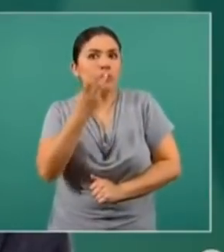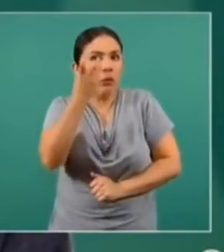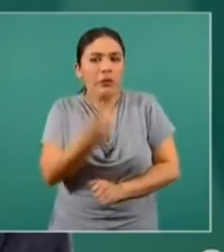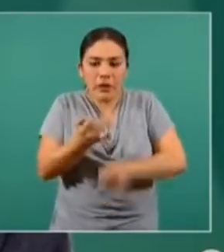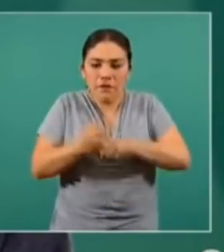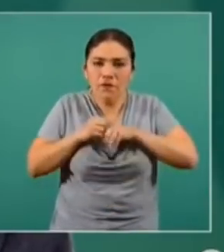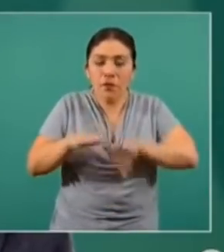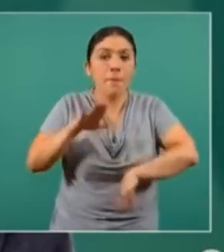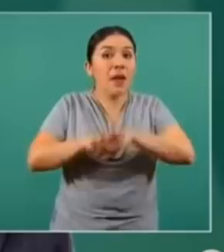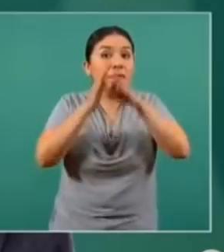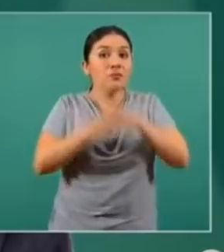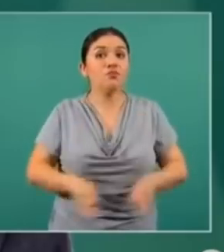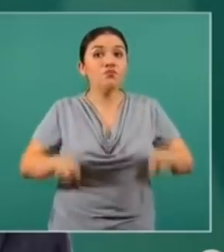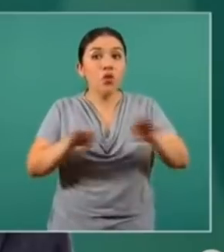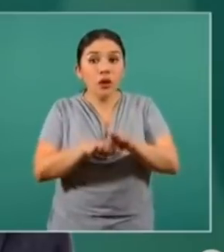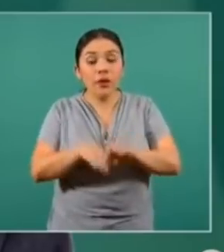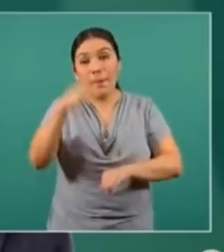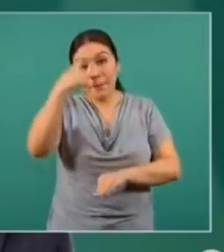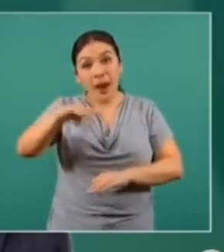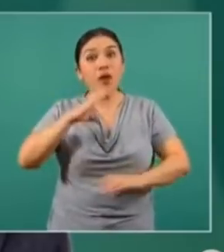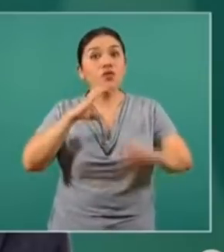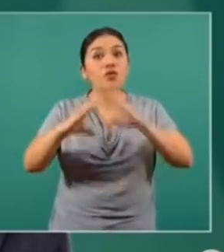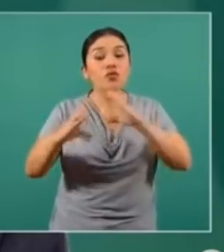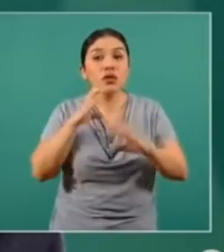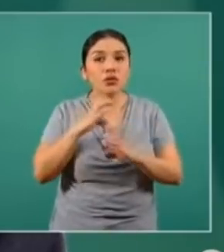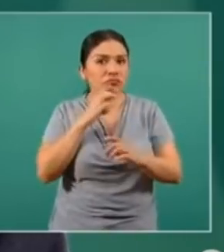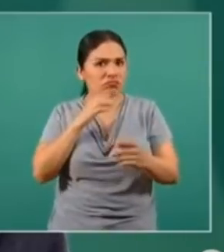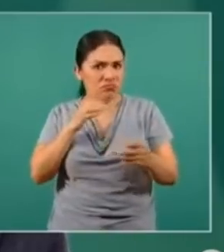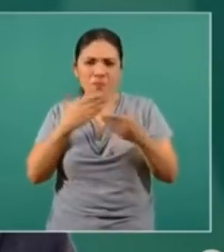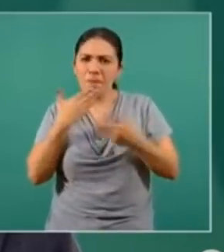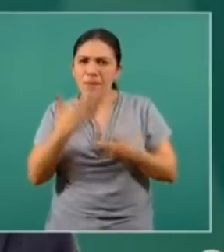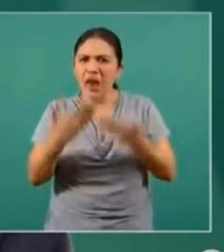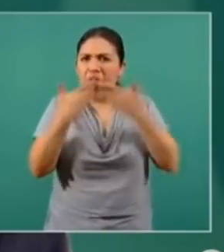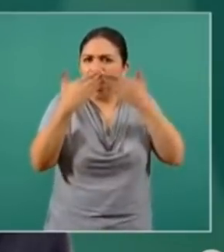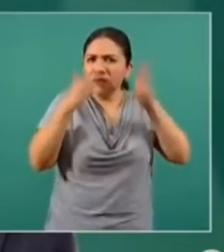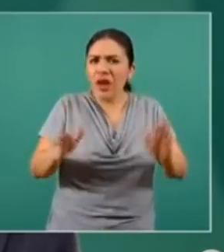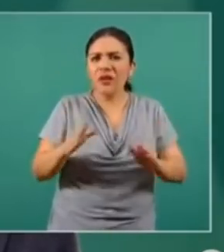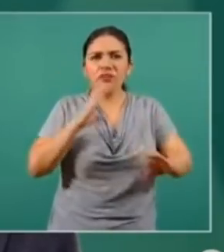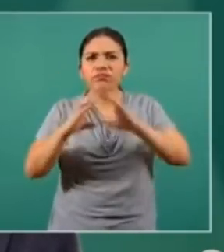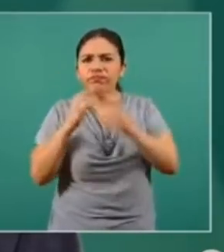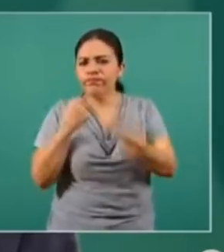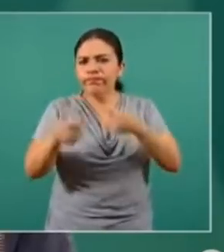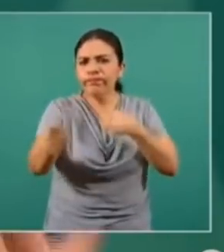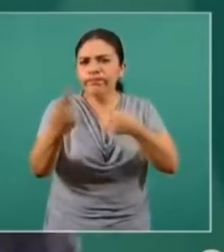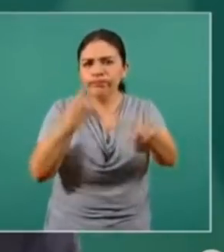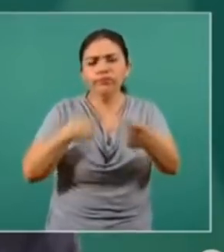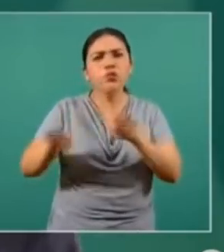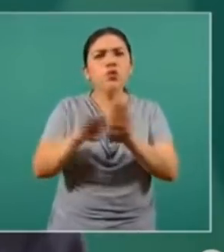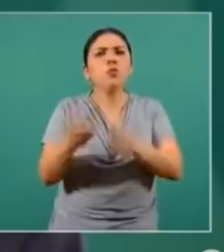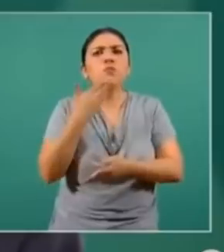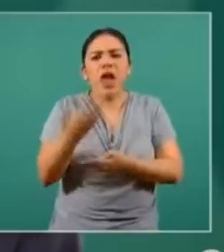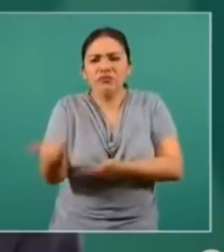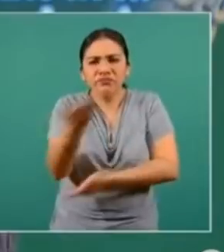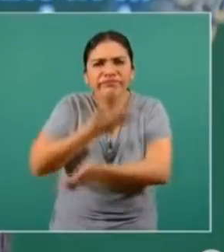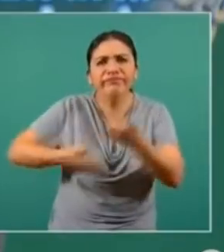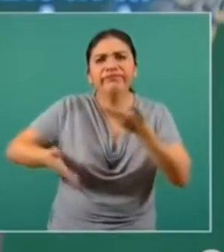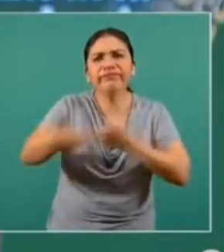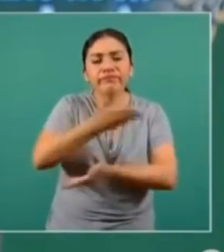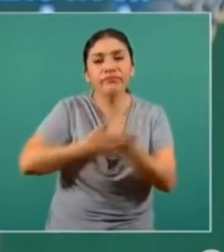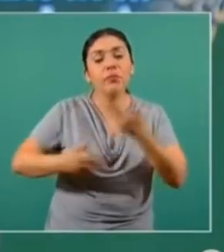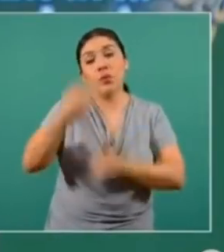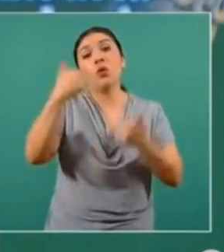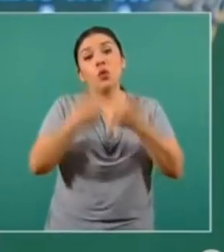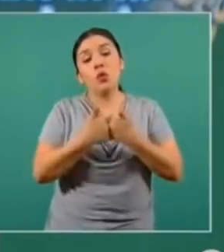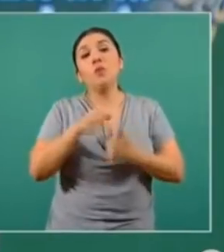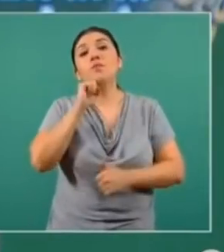recurso tan importante de la comunicación directa, abierta, circular, de ida y vuelta